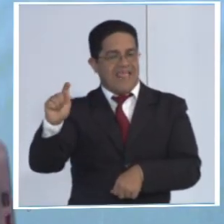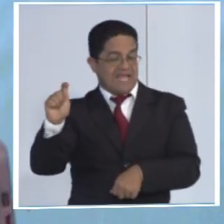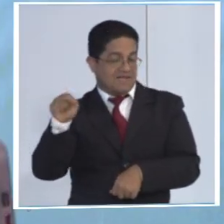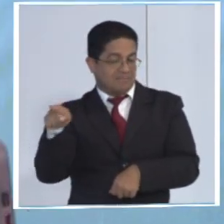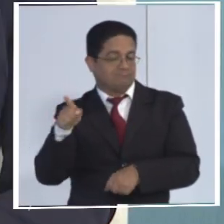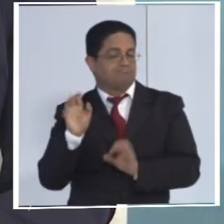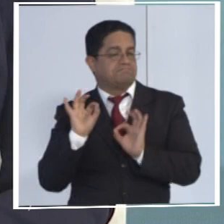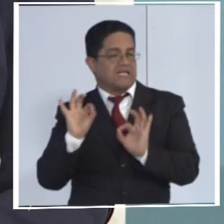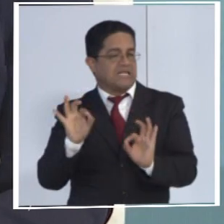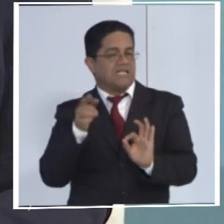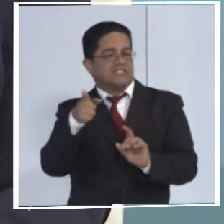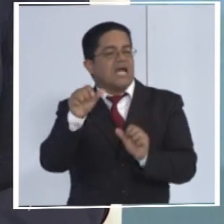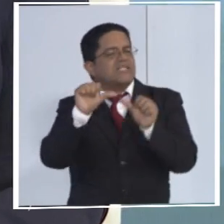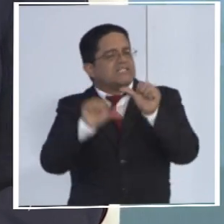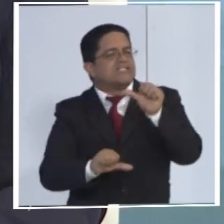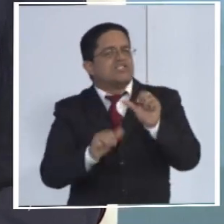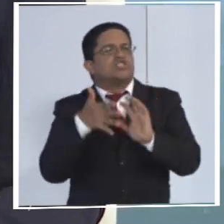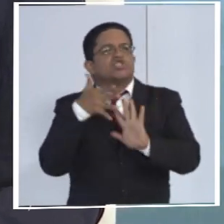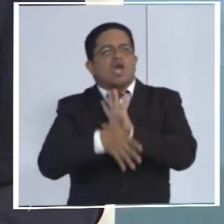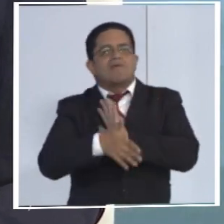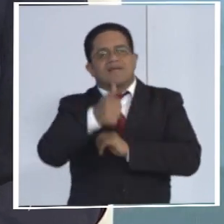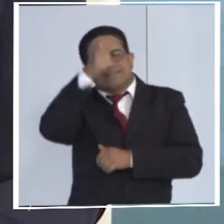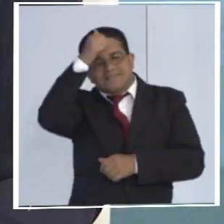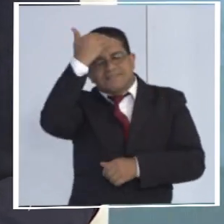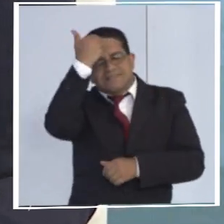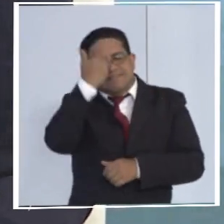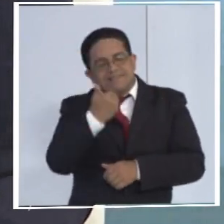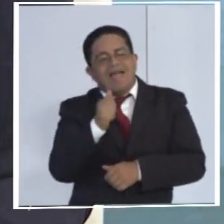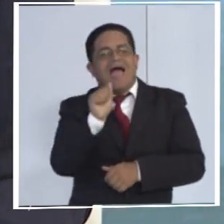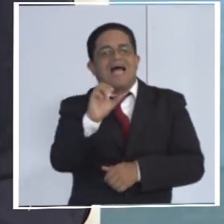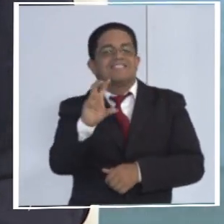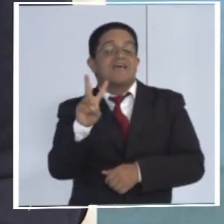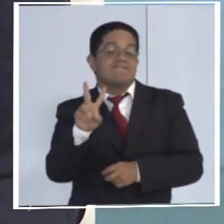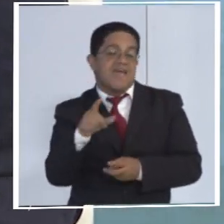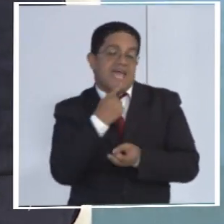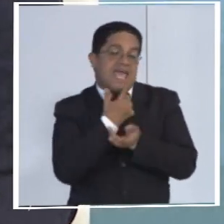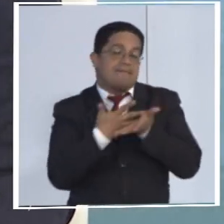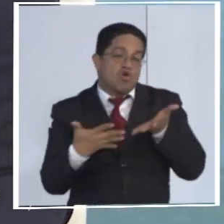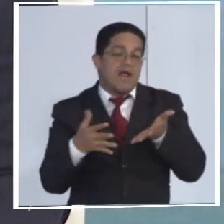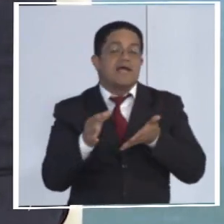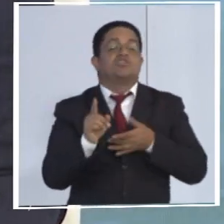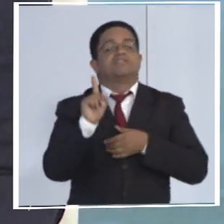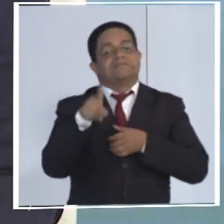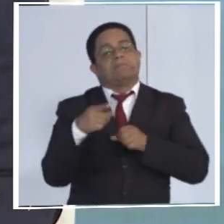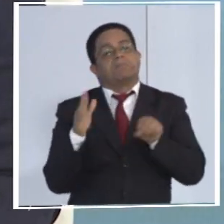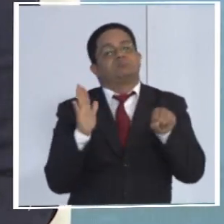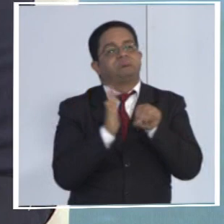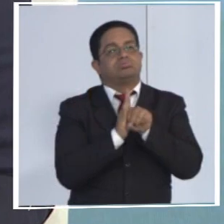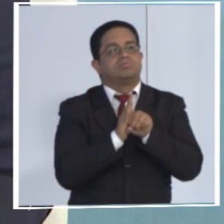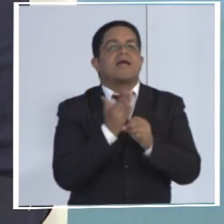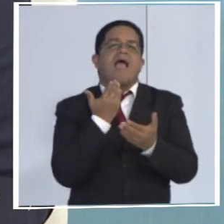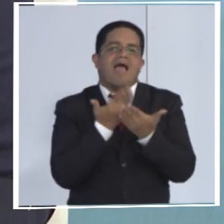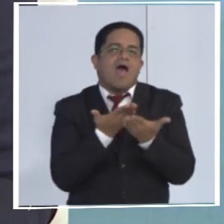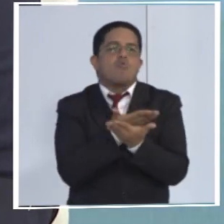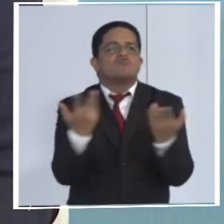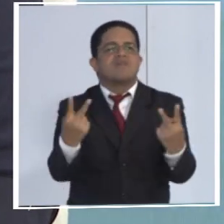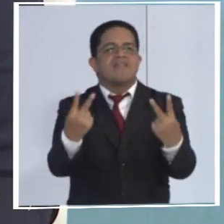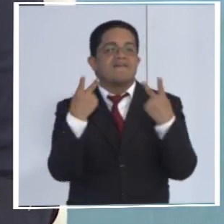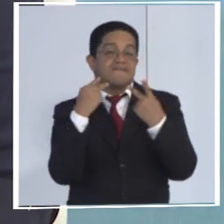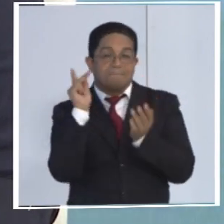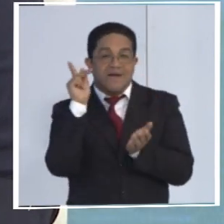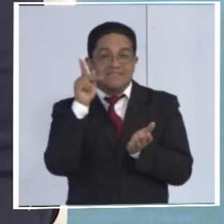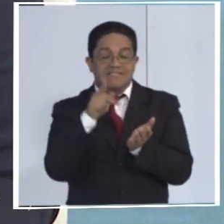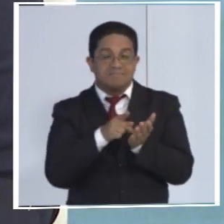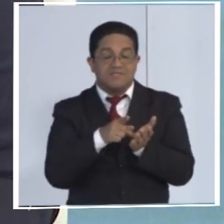Estuvimos hablando sobre los accidentes cerebrovasculares, tanto los hemorrágicos como los isquémicos. Gracias por la sintonía, la